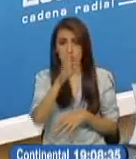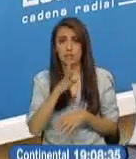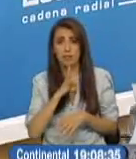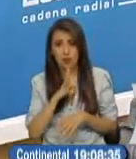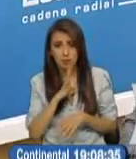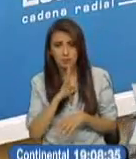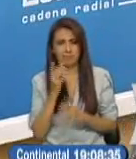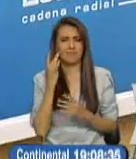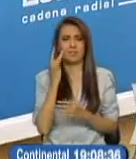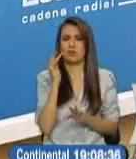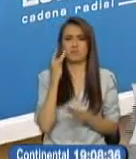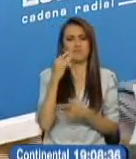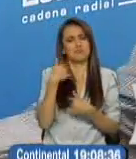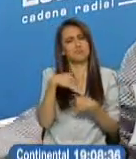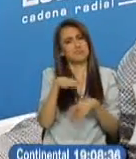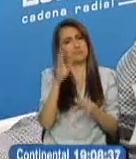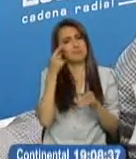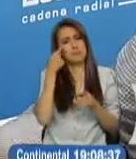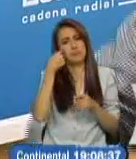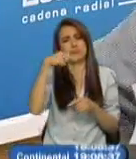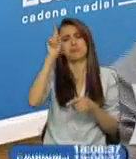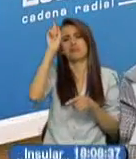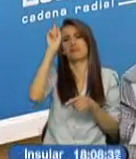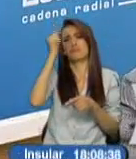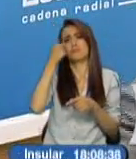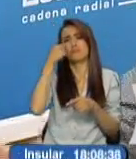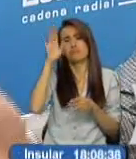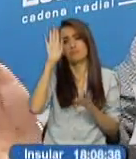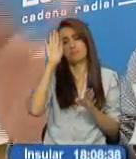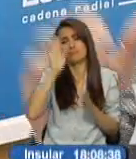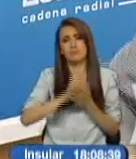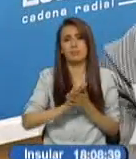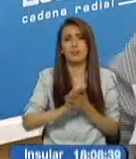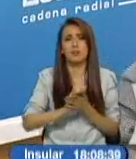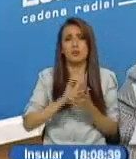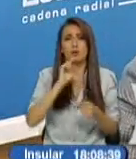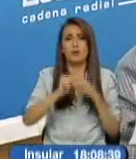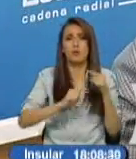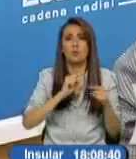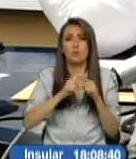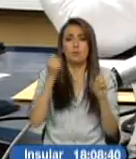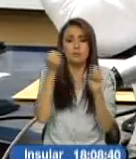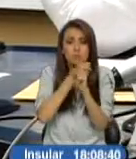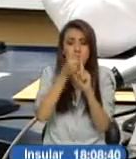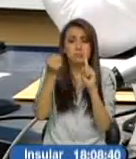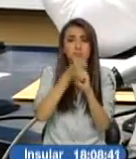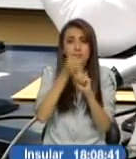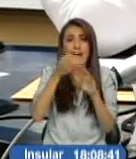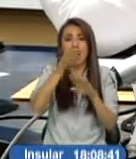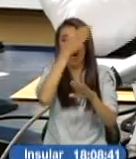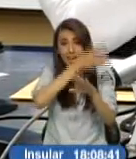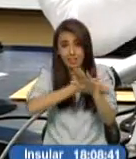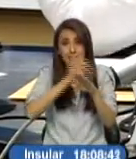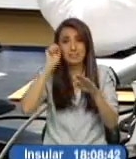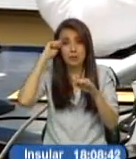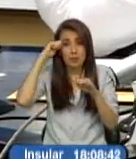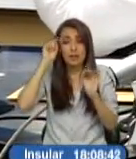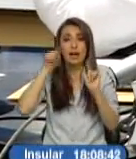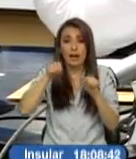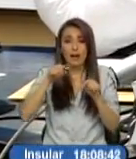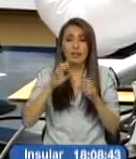habitualmente? Muy rara vez. Hablé con él después de que lo agredieron físicamente. Aclaró que al ejercer funciones